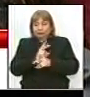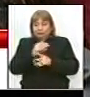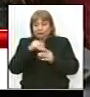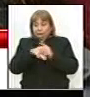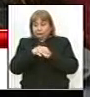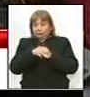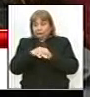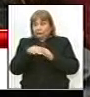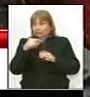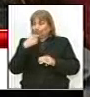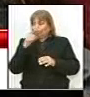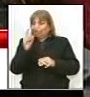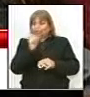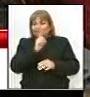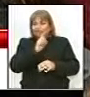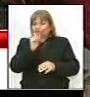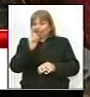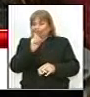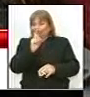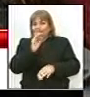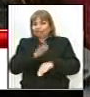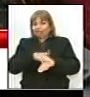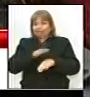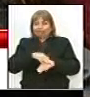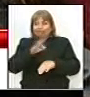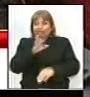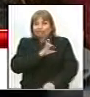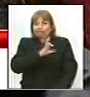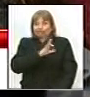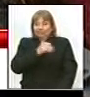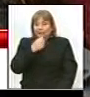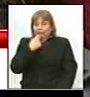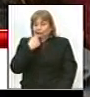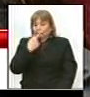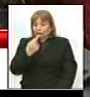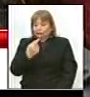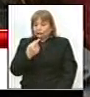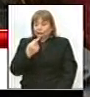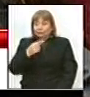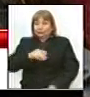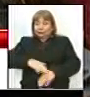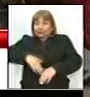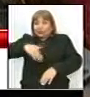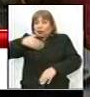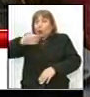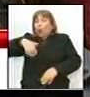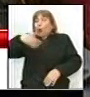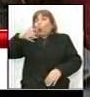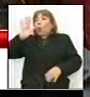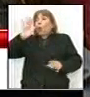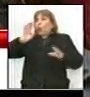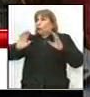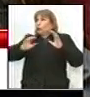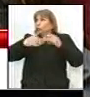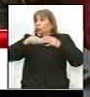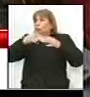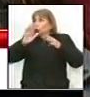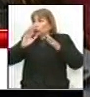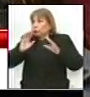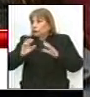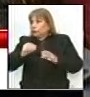no sea posible que se le denuncia al fiscal de la nación hay denuncias del curso pero sobre otros hechos entonces